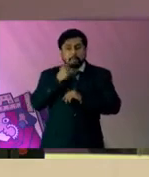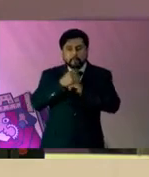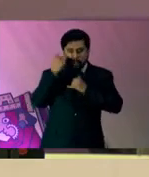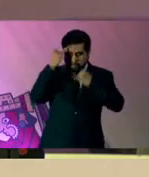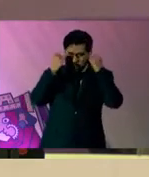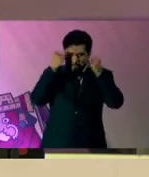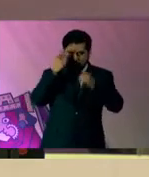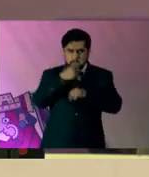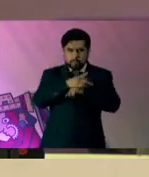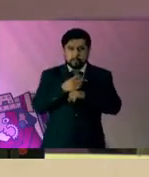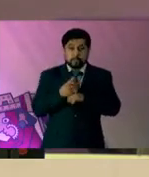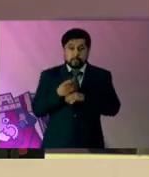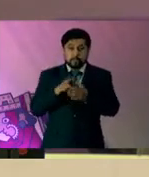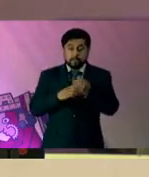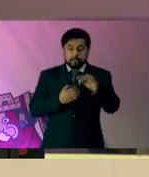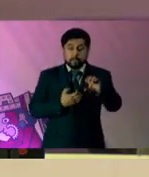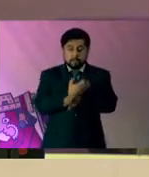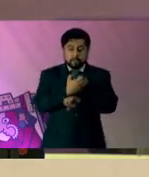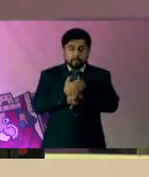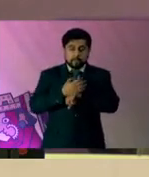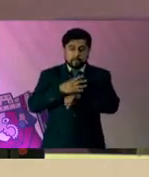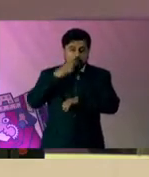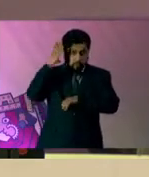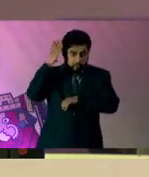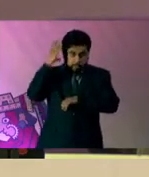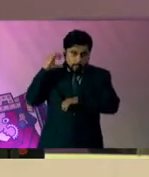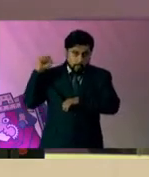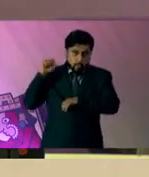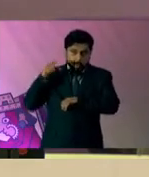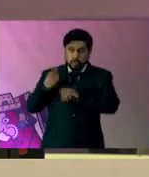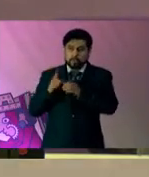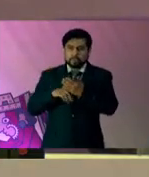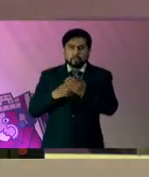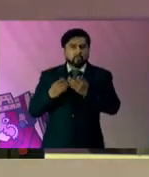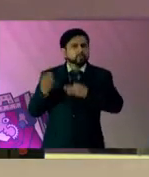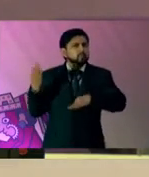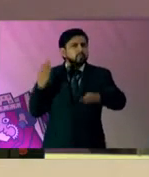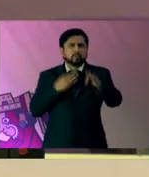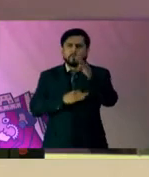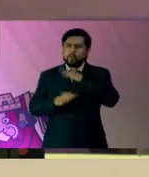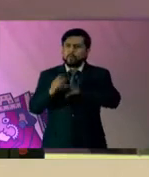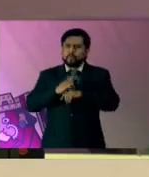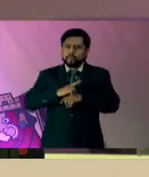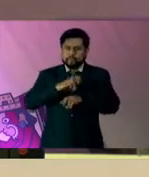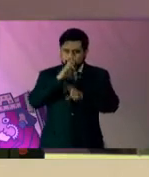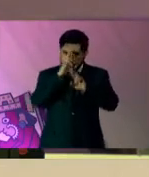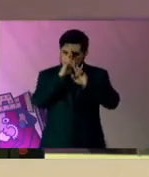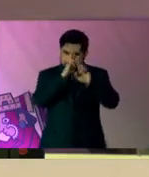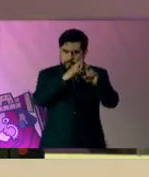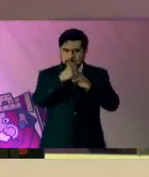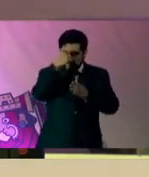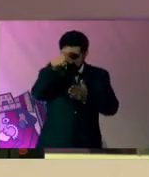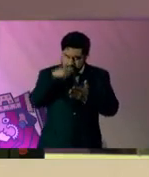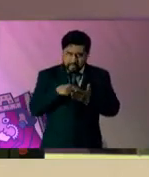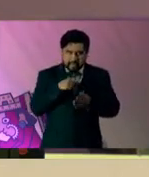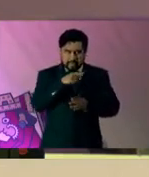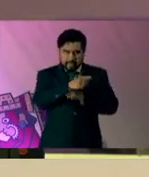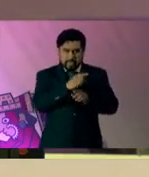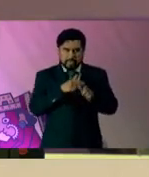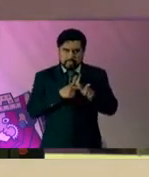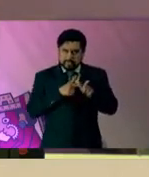hasta las piedras son zapatistas después lo que hace es desentrañar la trama